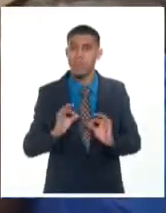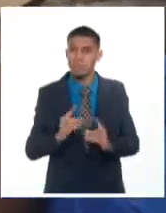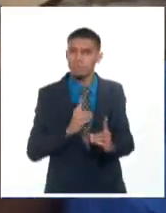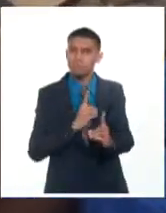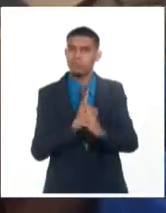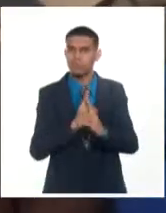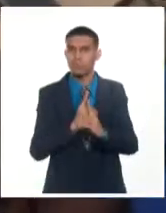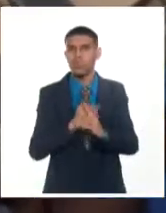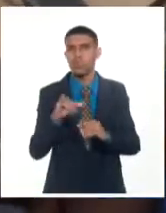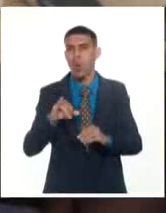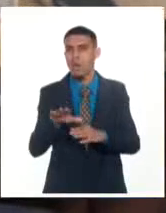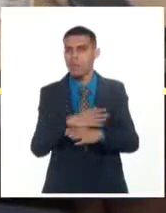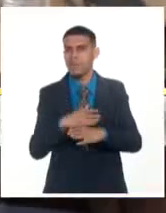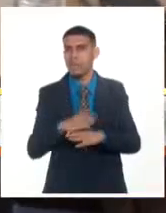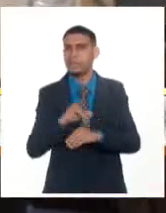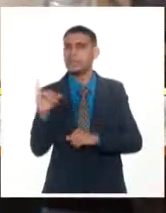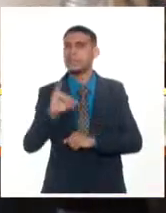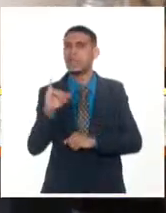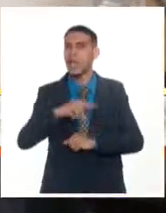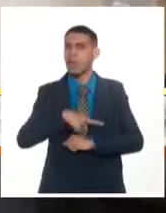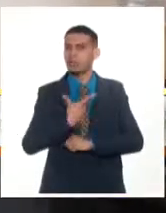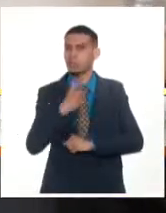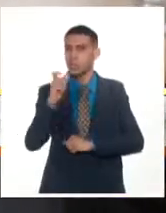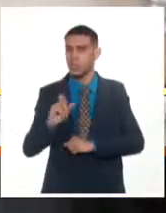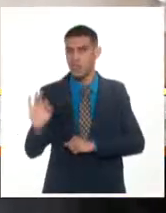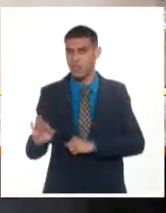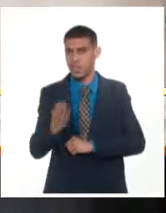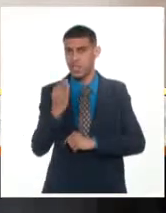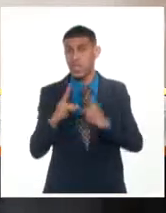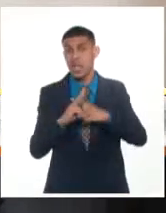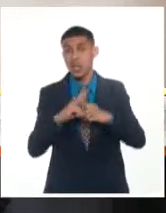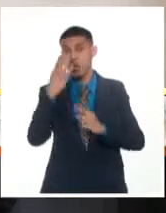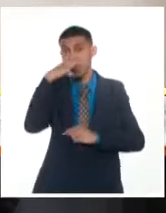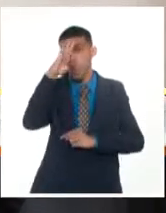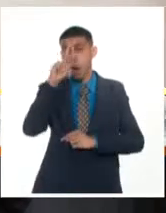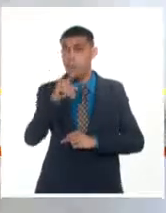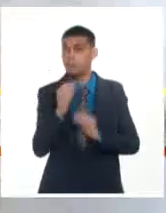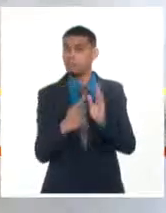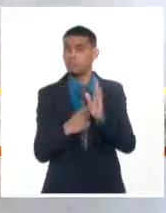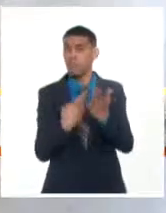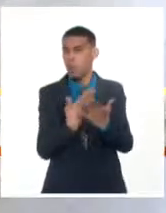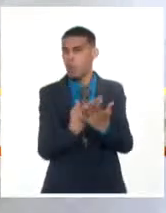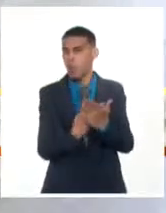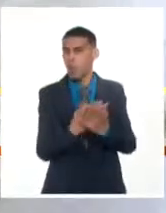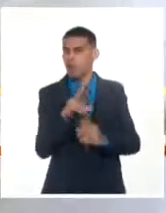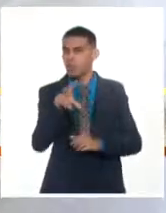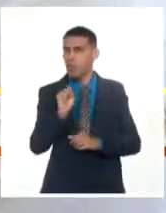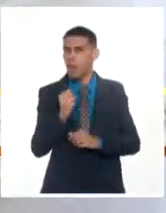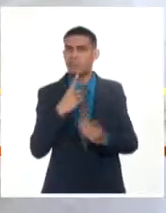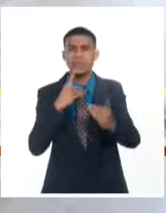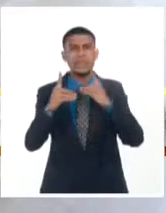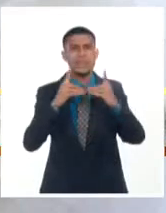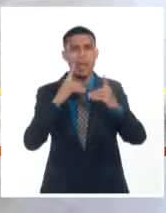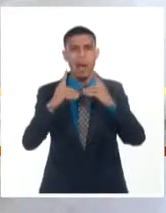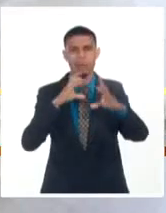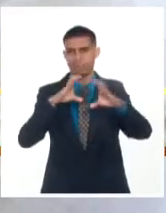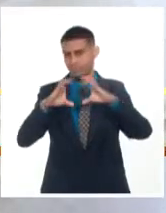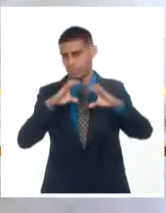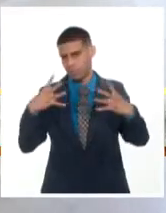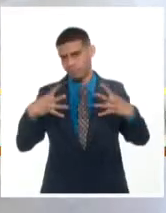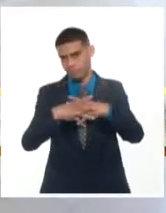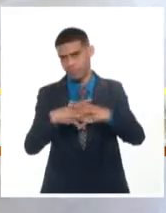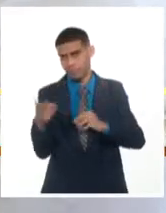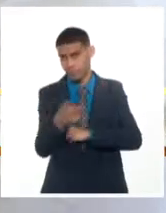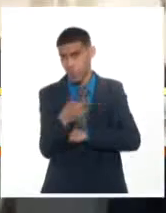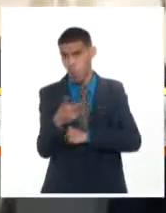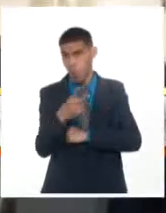universo creativo de 6 artistas franceses y cubanos fue la propuesta para dialogar e interpretar fenómenos de las realidades de Francia